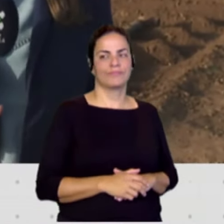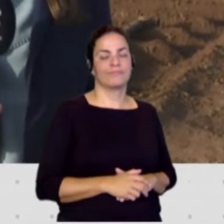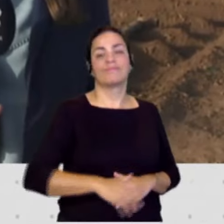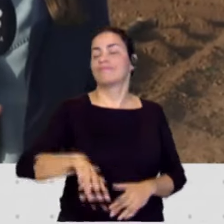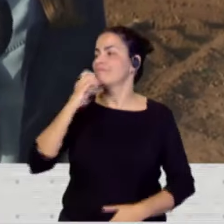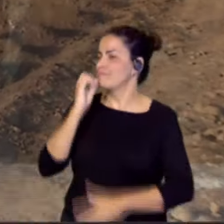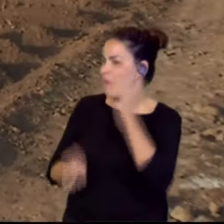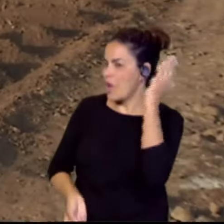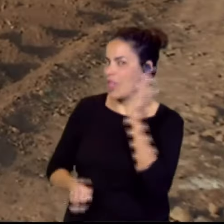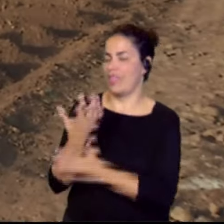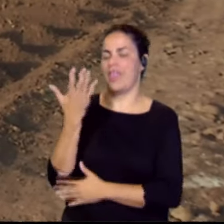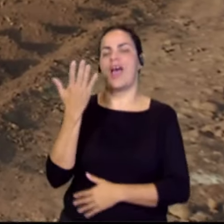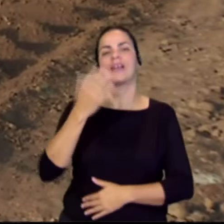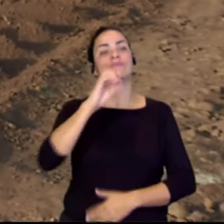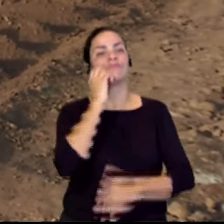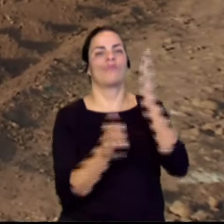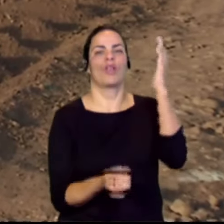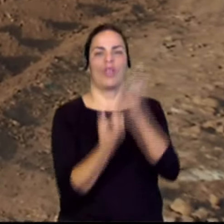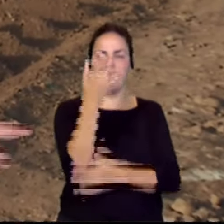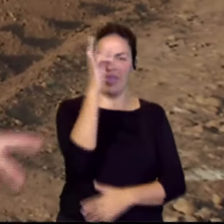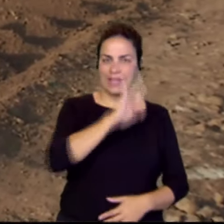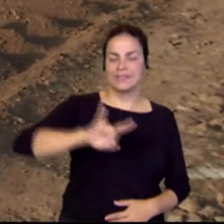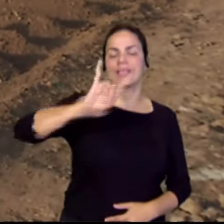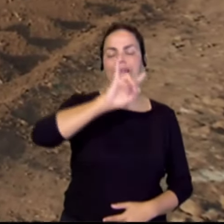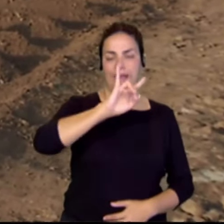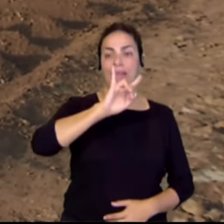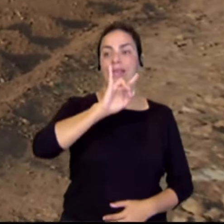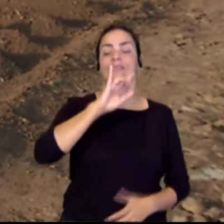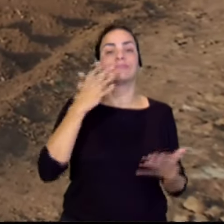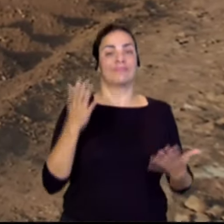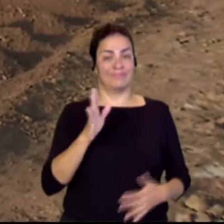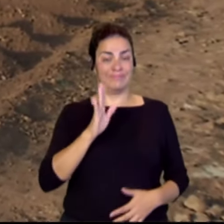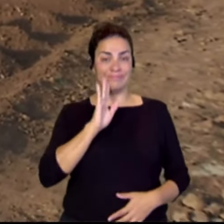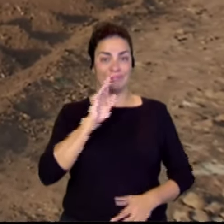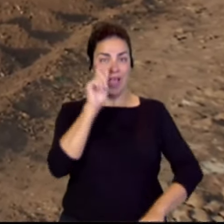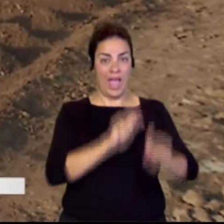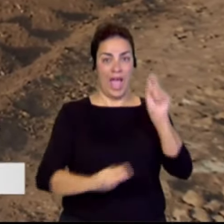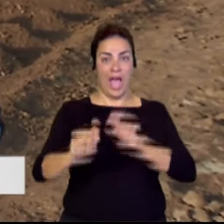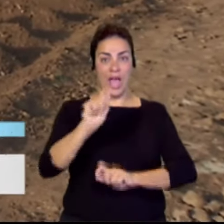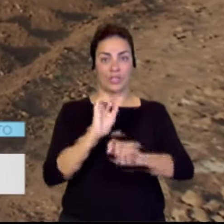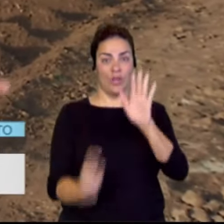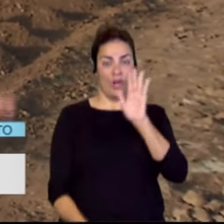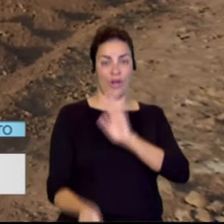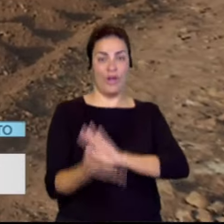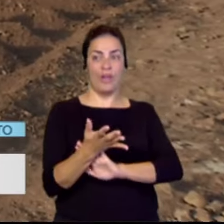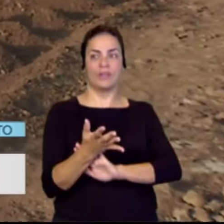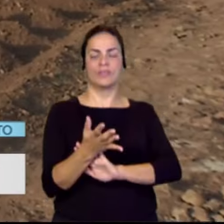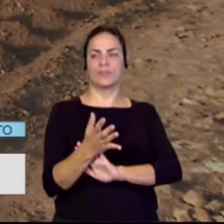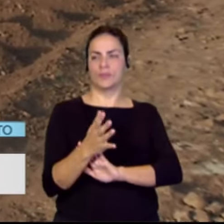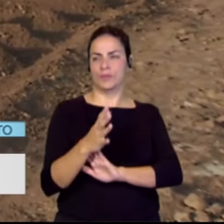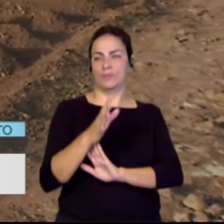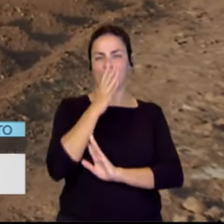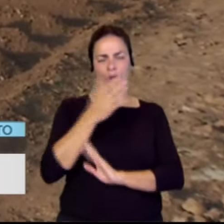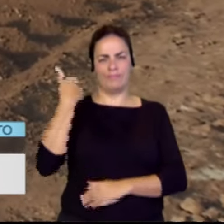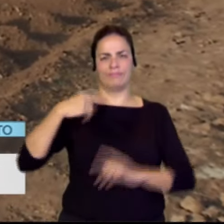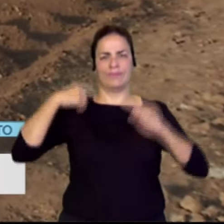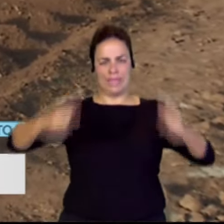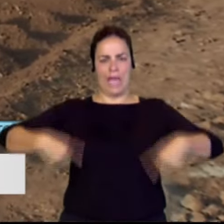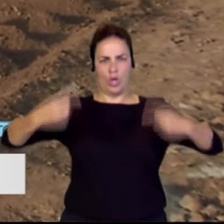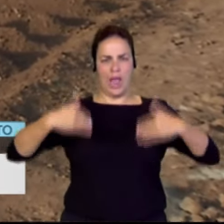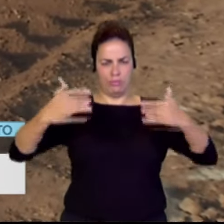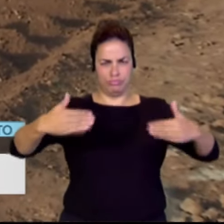Buenos días Antonio Buenos días Canarias Pues esta asociación se creó después de las tractoras que Se realizaron